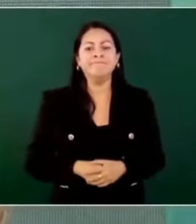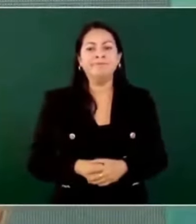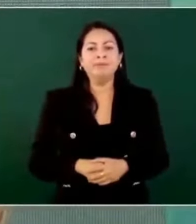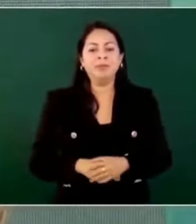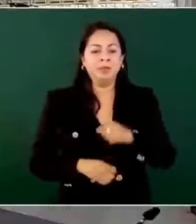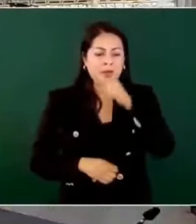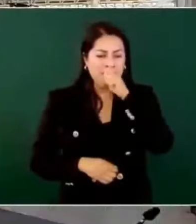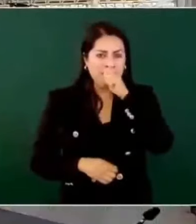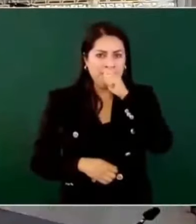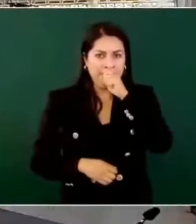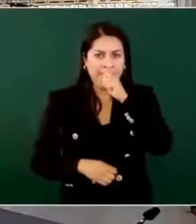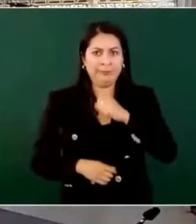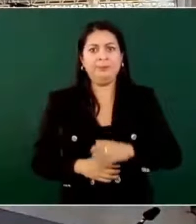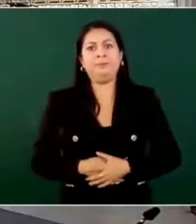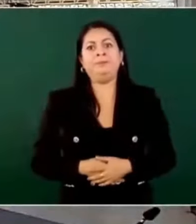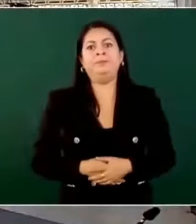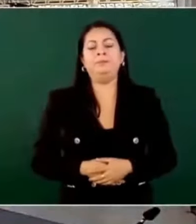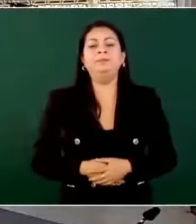Entonces,